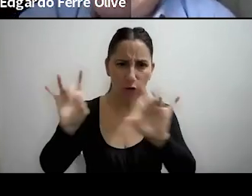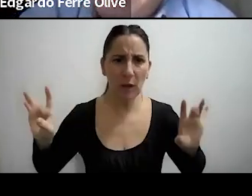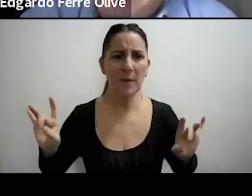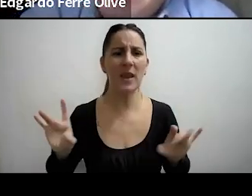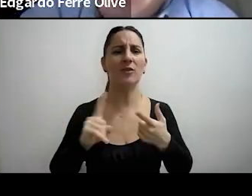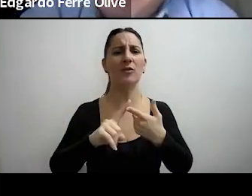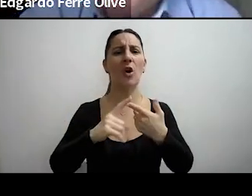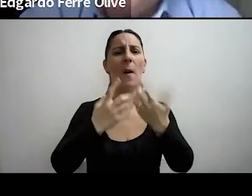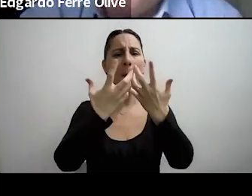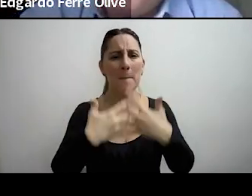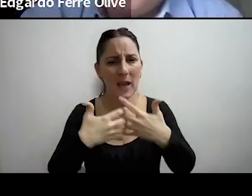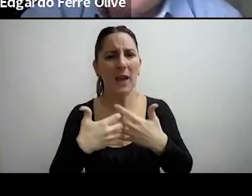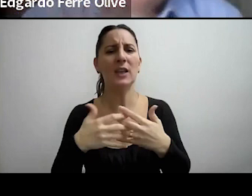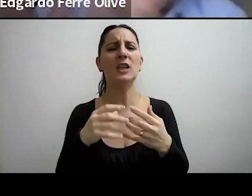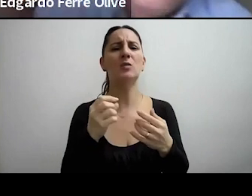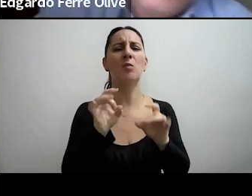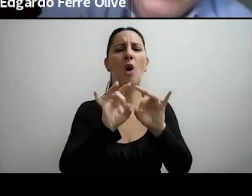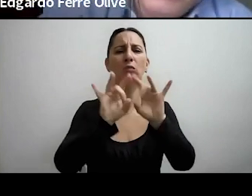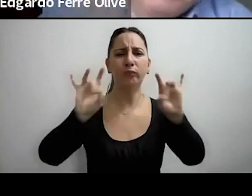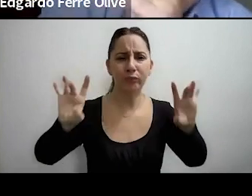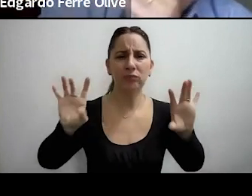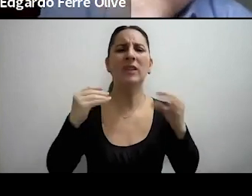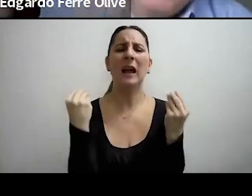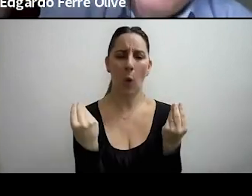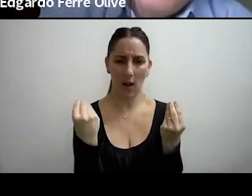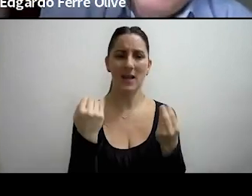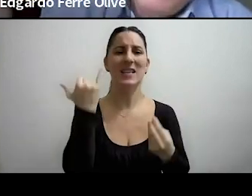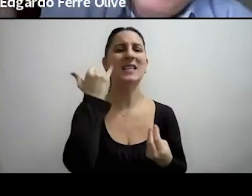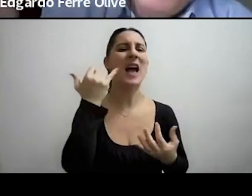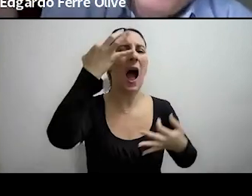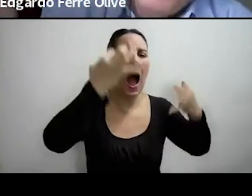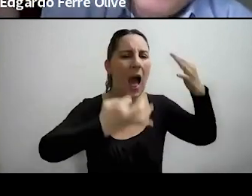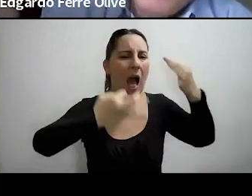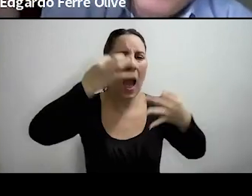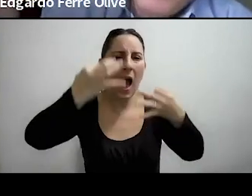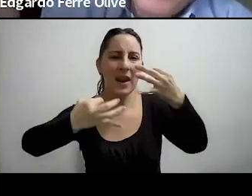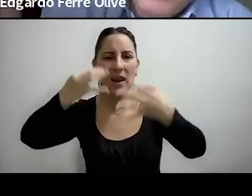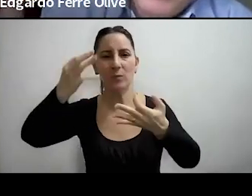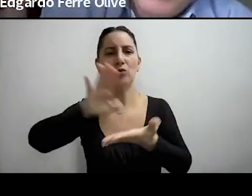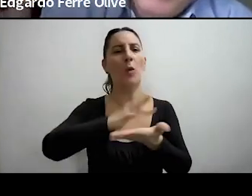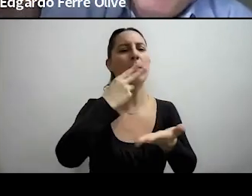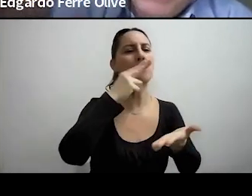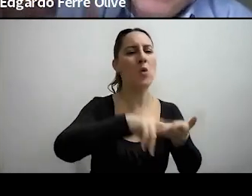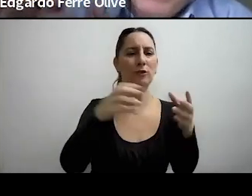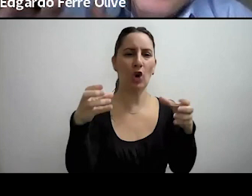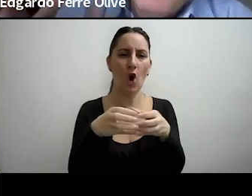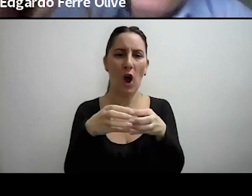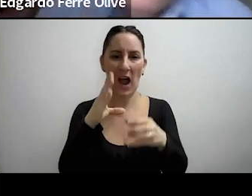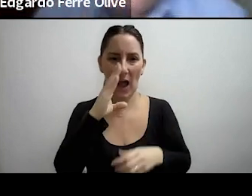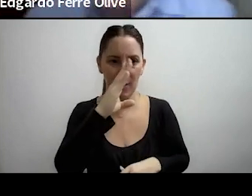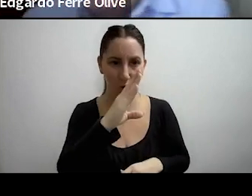tributación ambiental, ¿qué es lo que voy a aplicar? Ya hicimos un análisis con el impuesto al carbón. Pero